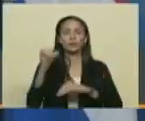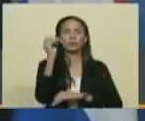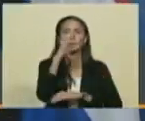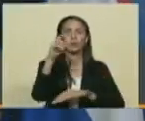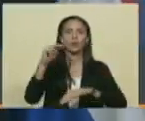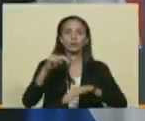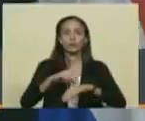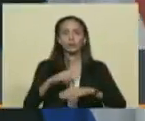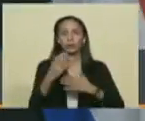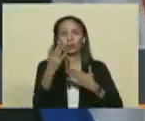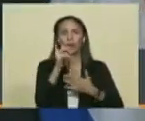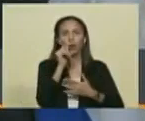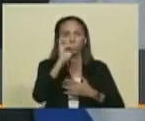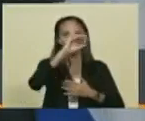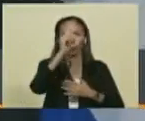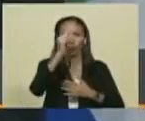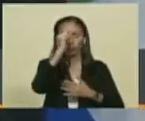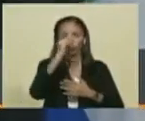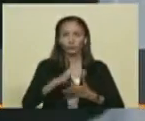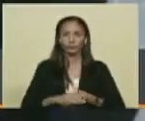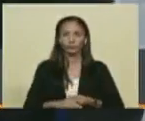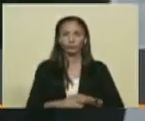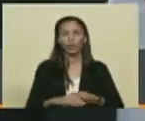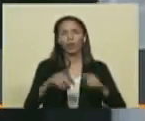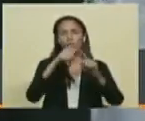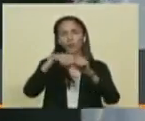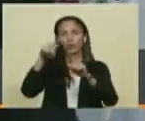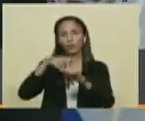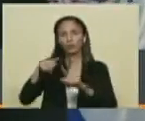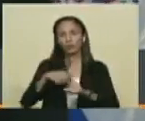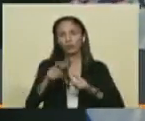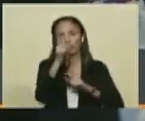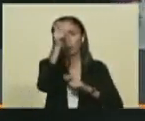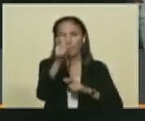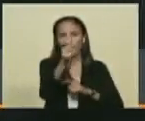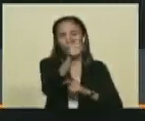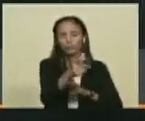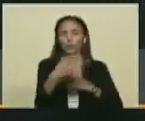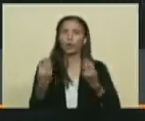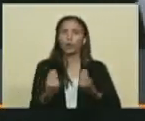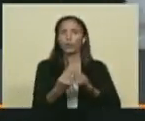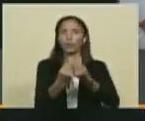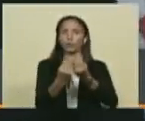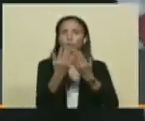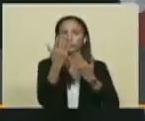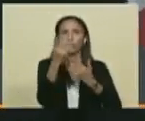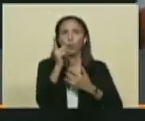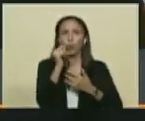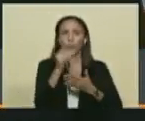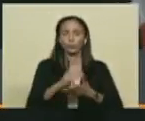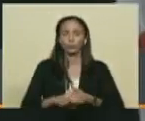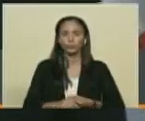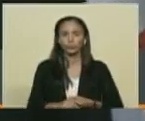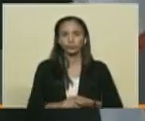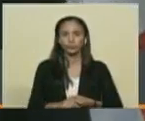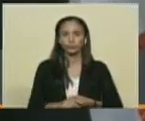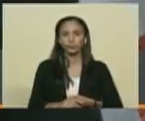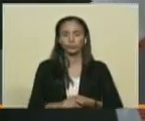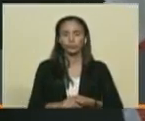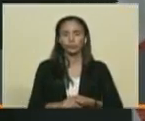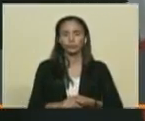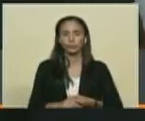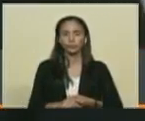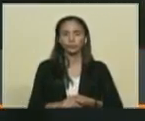de Venezuela, del señor Vicente Díaz, de Eudoro González, de Luis Aquiles Moreno, de Timoteo